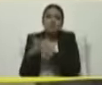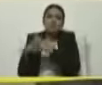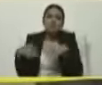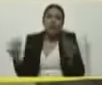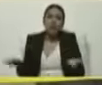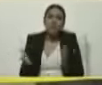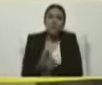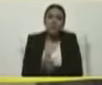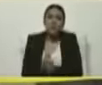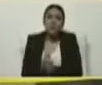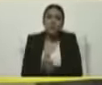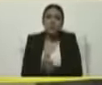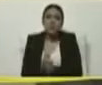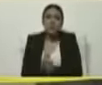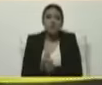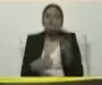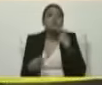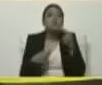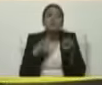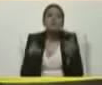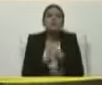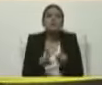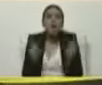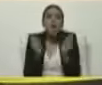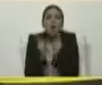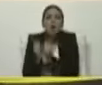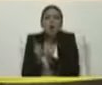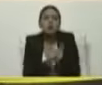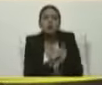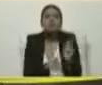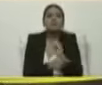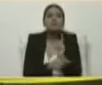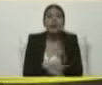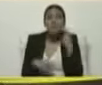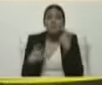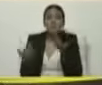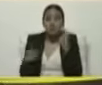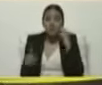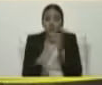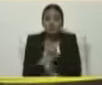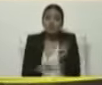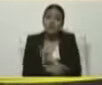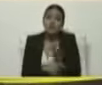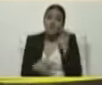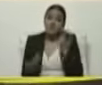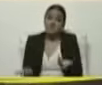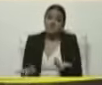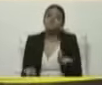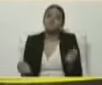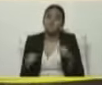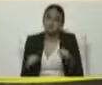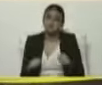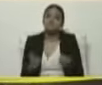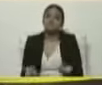Para nombrar solo rapidito, pues. Rapidito. Sí.